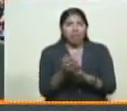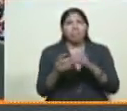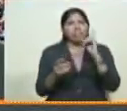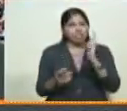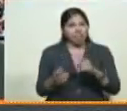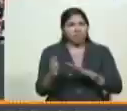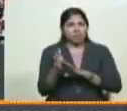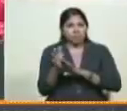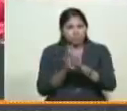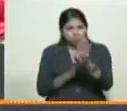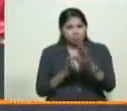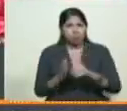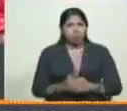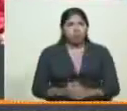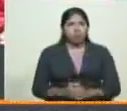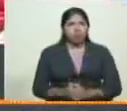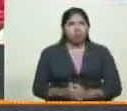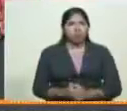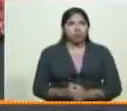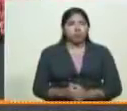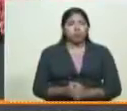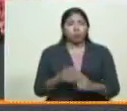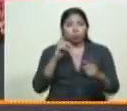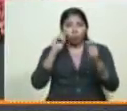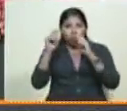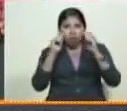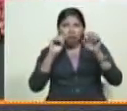desarrollando una política de turismo